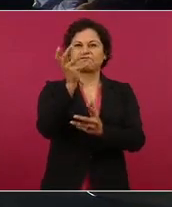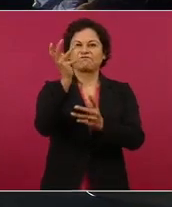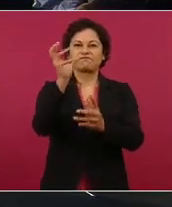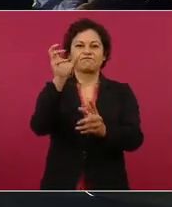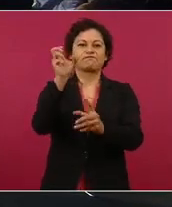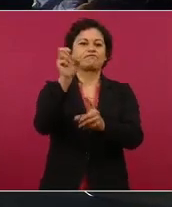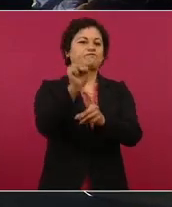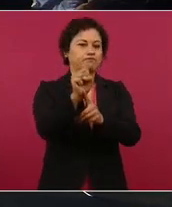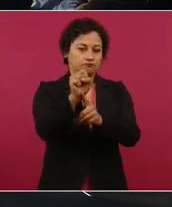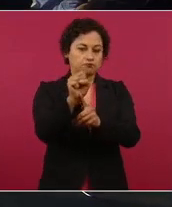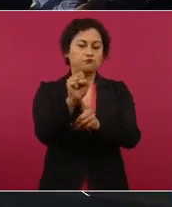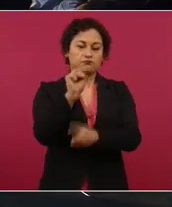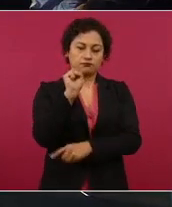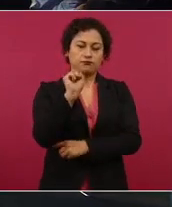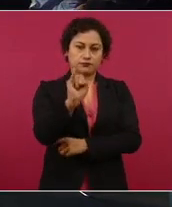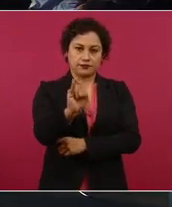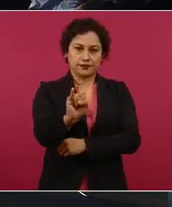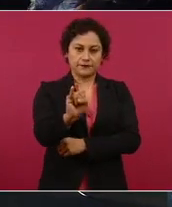pero